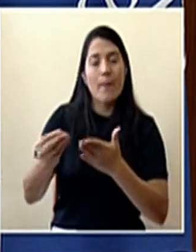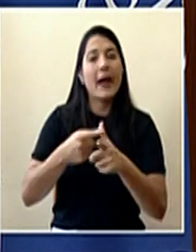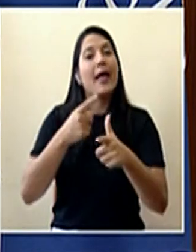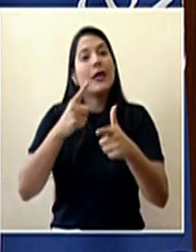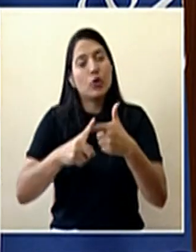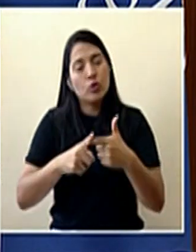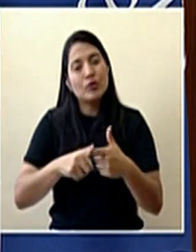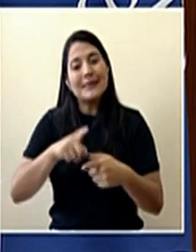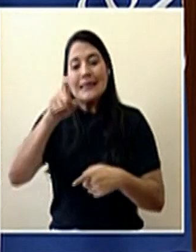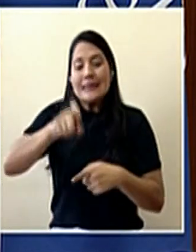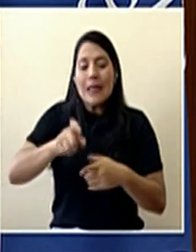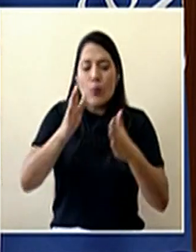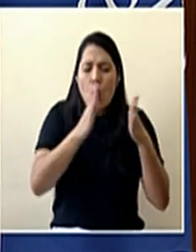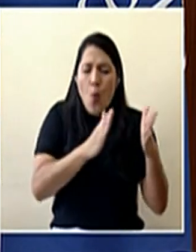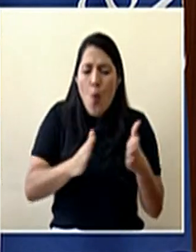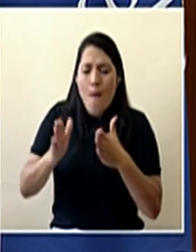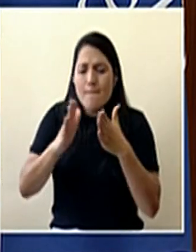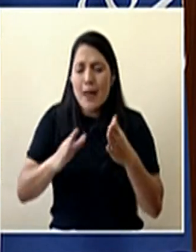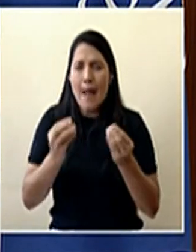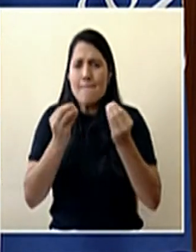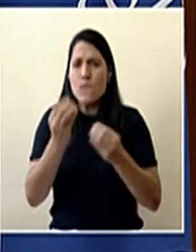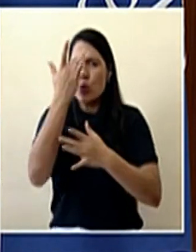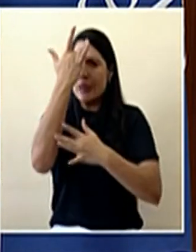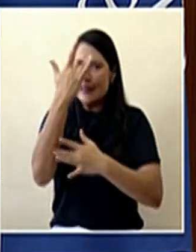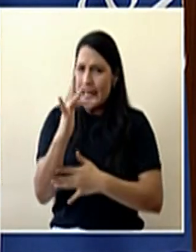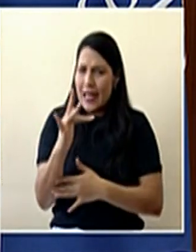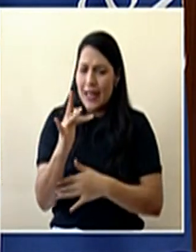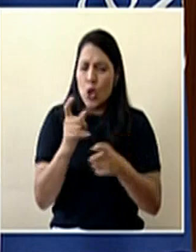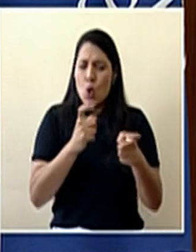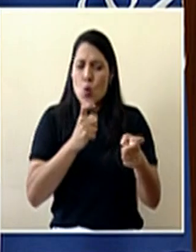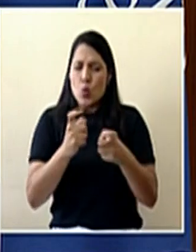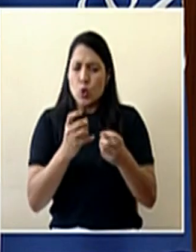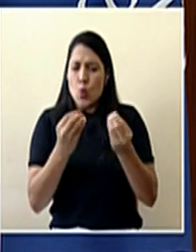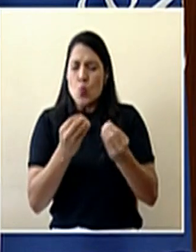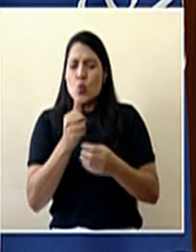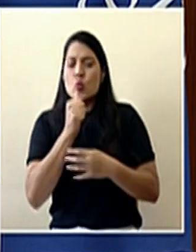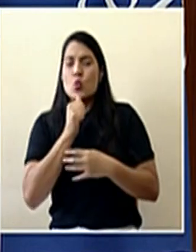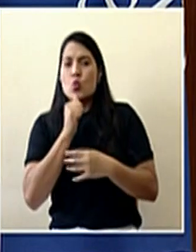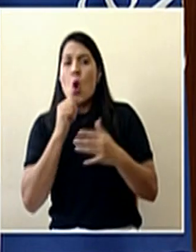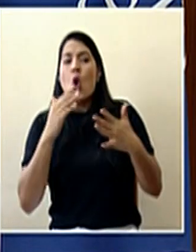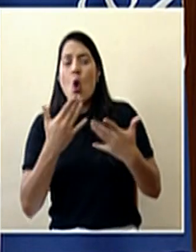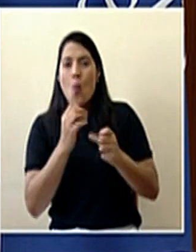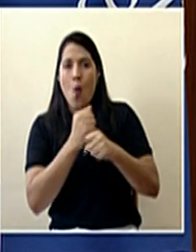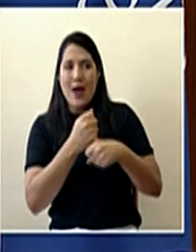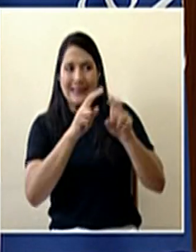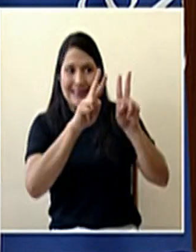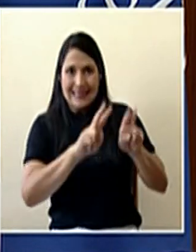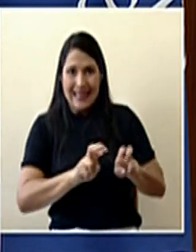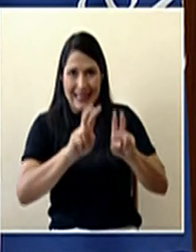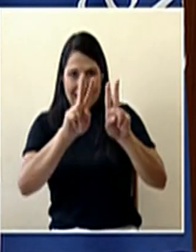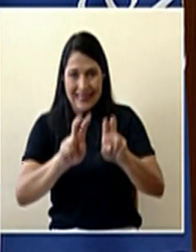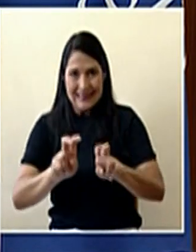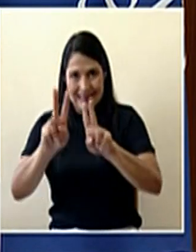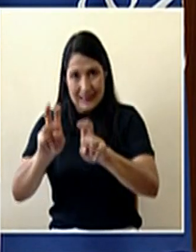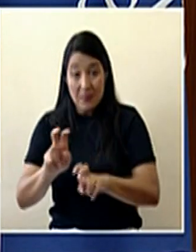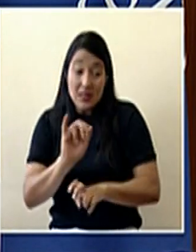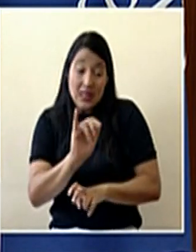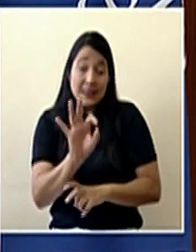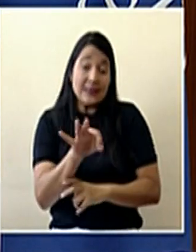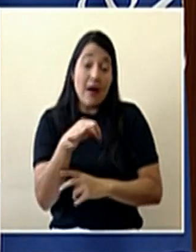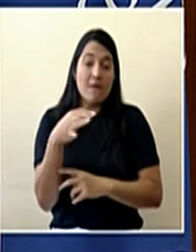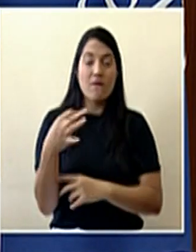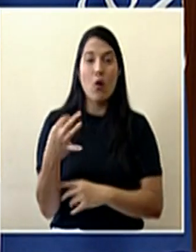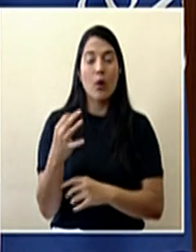hacer un planteamiento muy inteligente y un manejo muy prudente de cómo se van aplicando esas pruebas, y así lo hemos venido